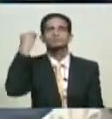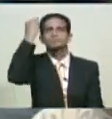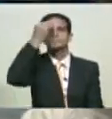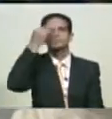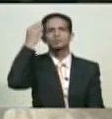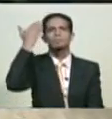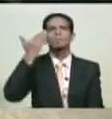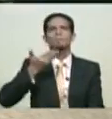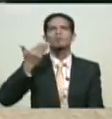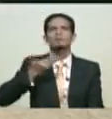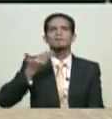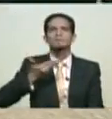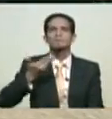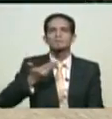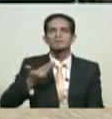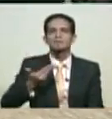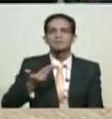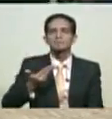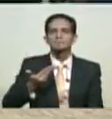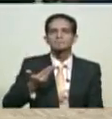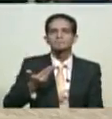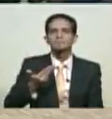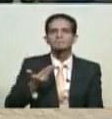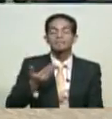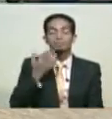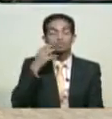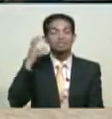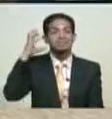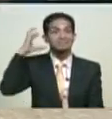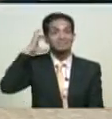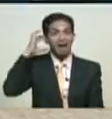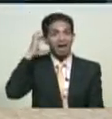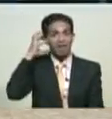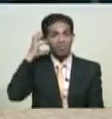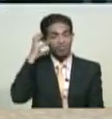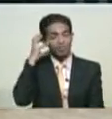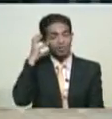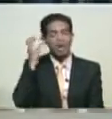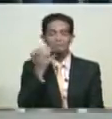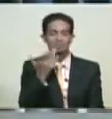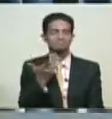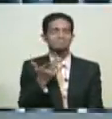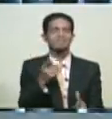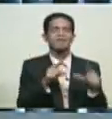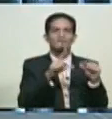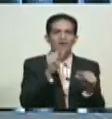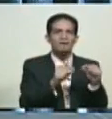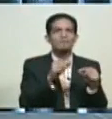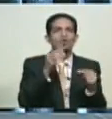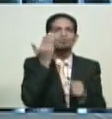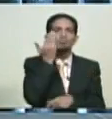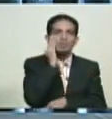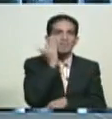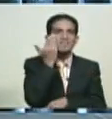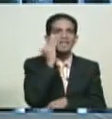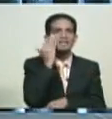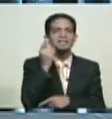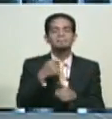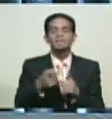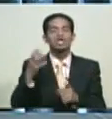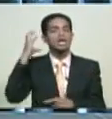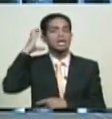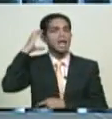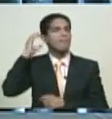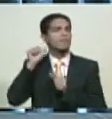dinamizar la radio sigue siendo llegarán las redes sociales y las redes espaciales pero la radio